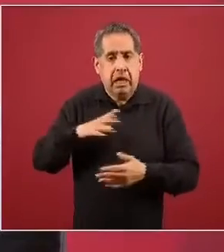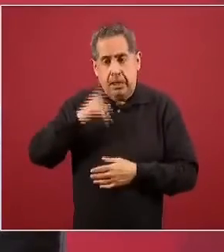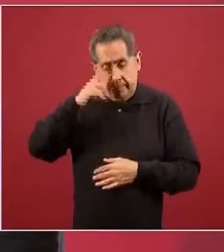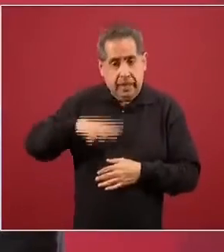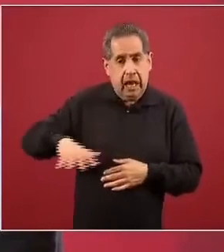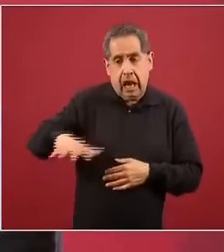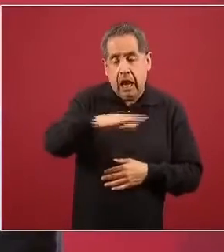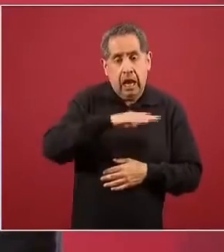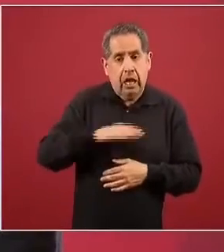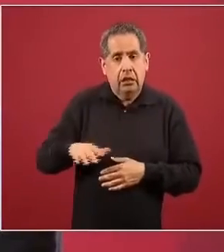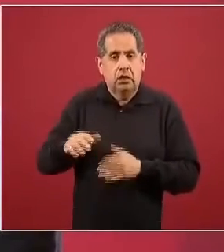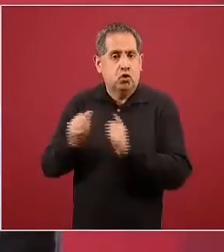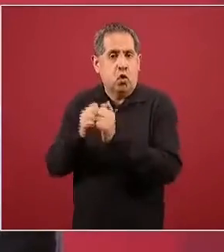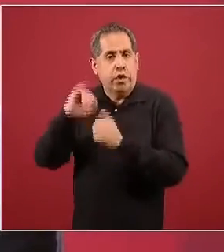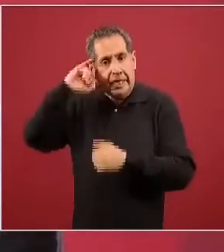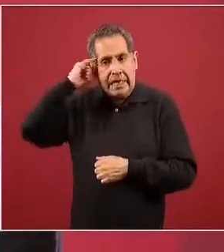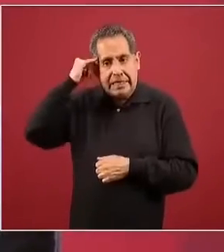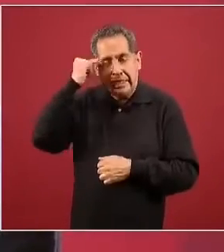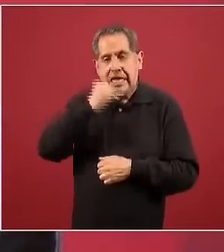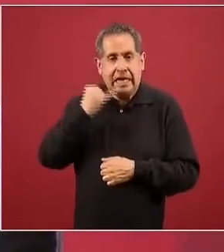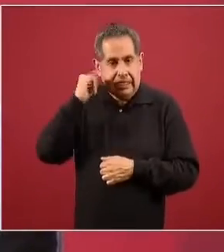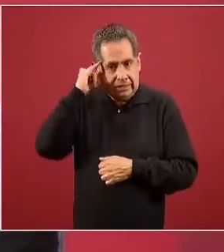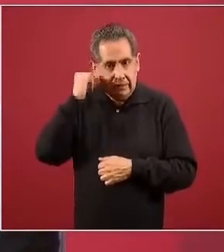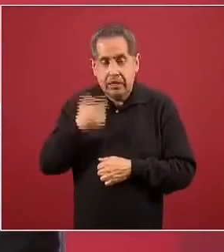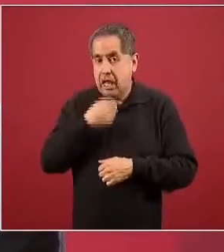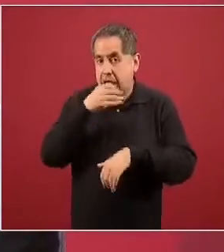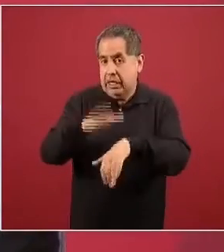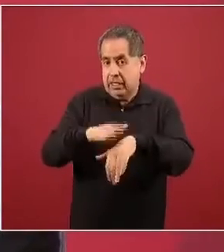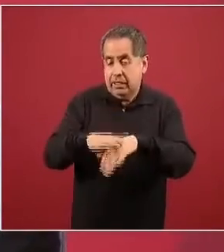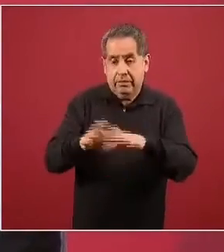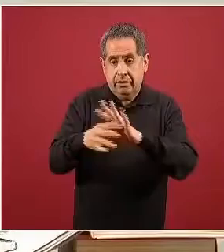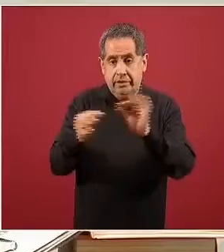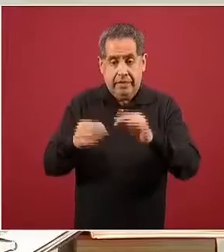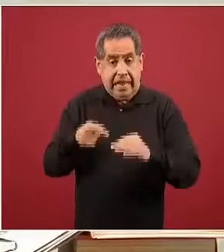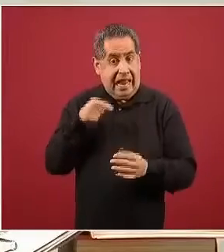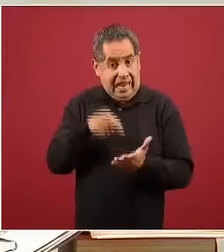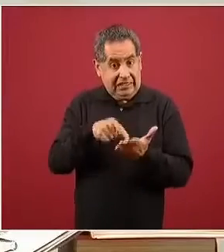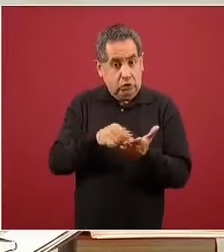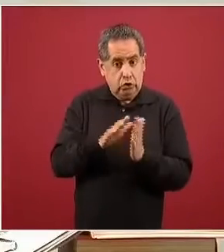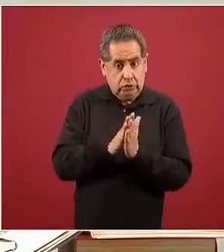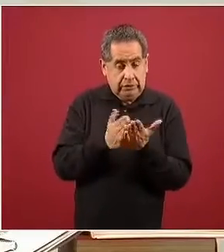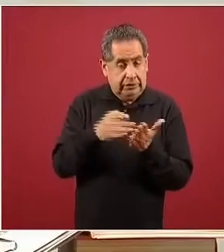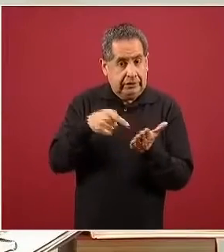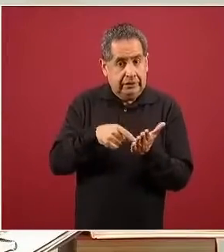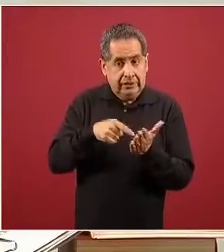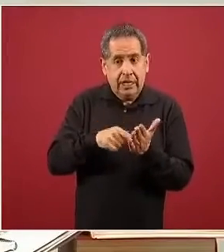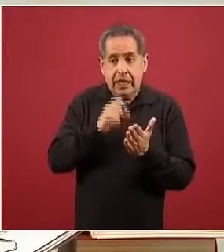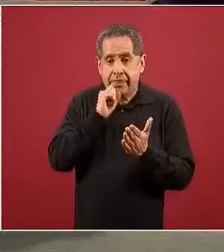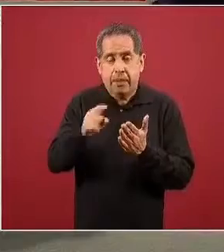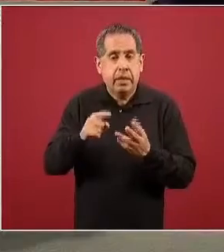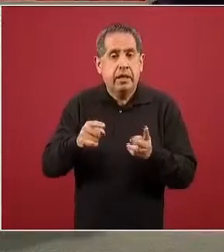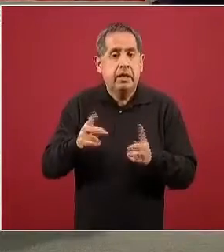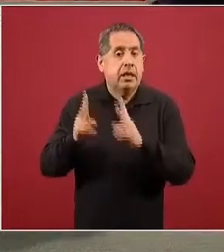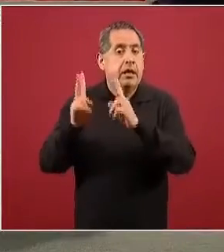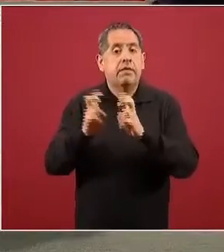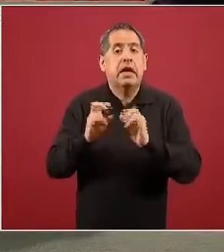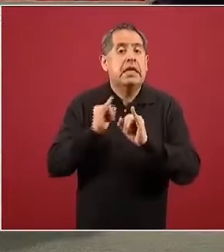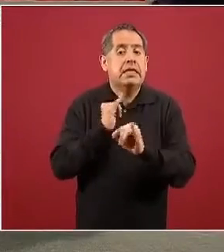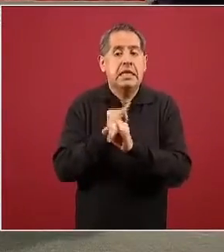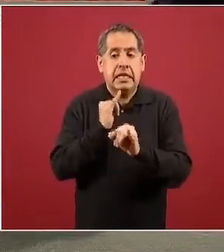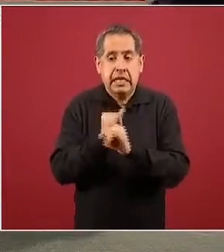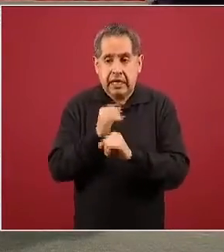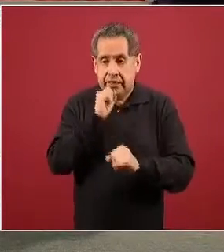los materiales en lenguas indígenas. Y quiero comentarle que estos materiales también se suben en línea según se